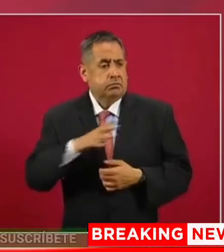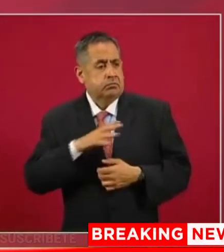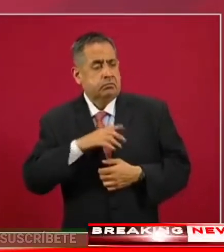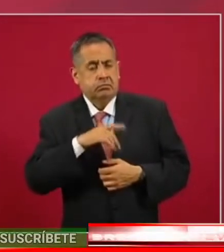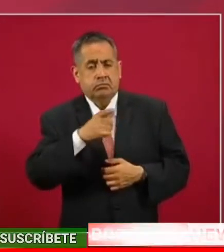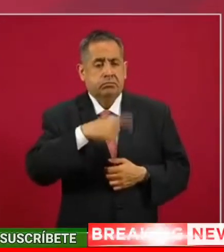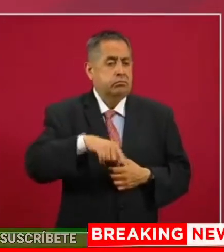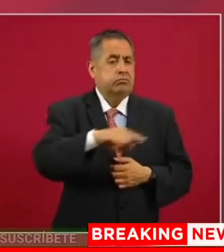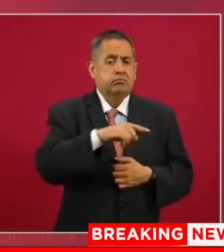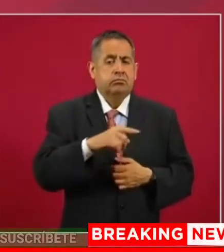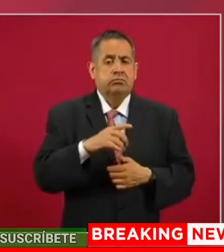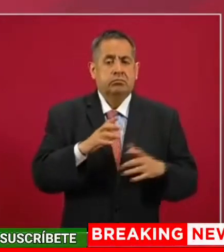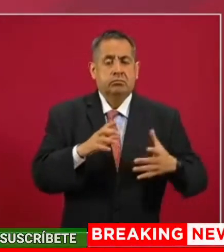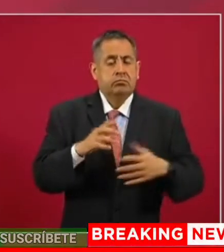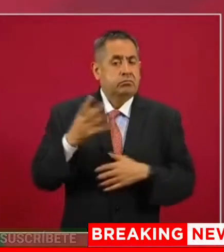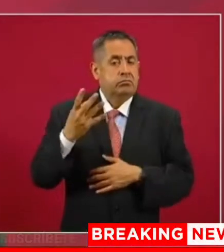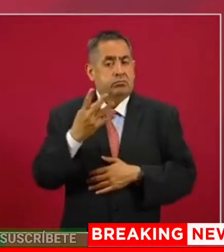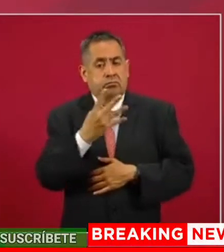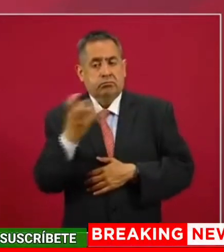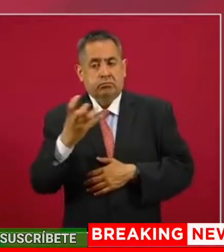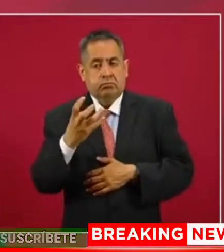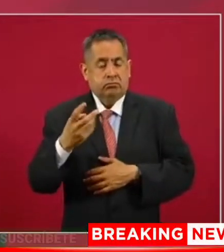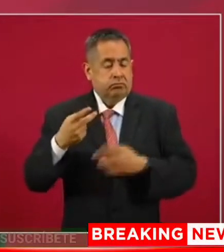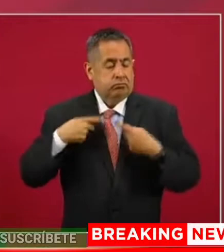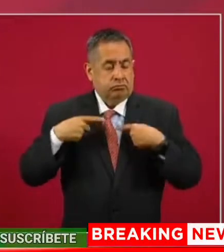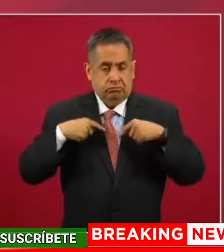400 elementos en la presa